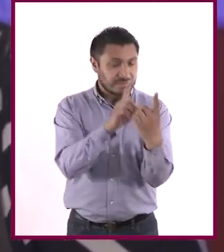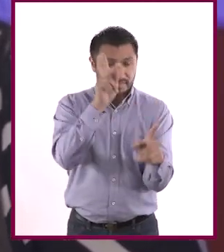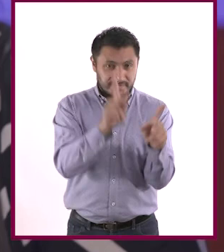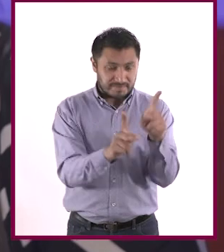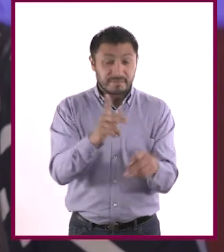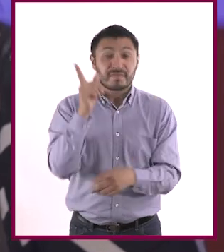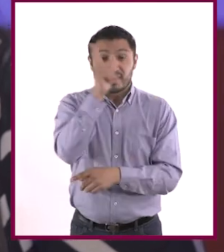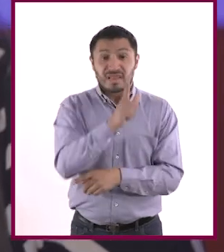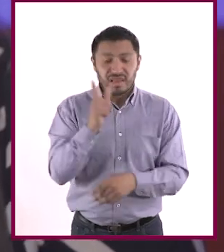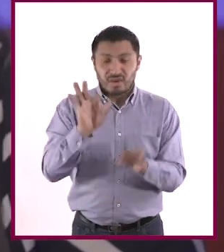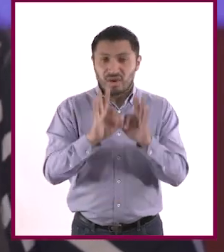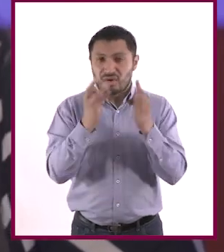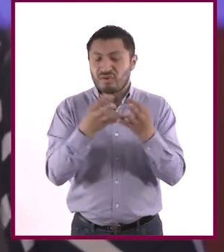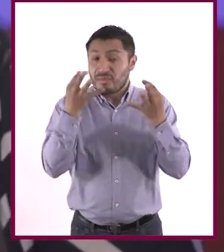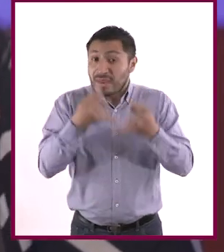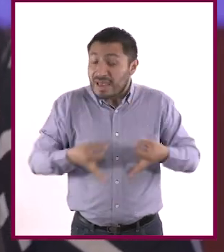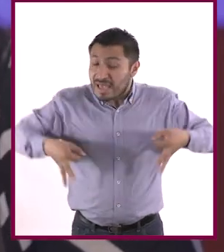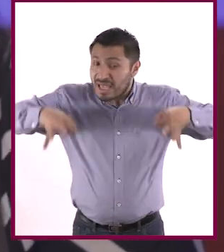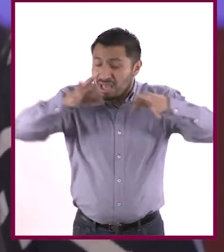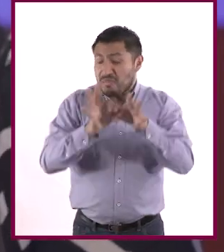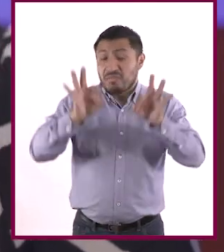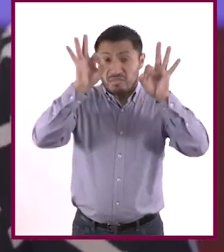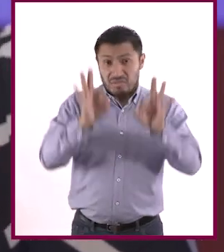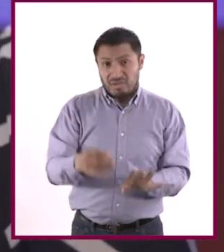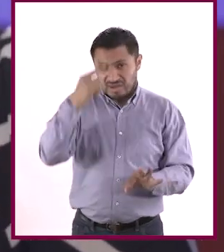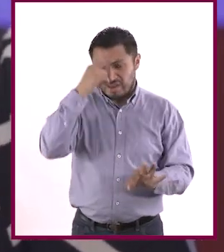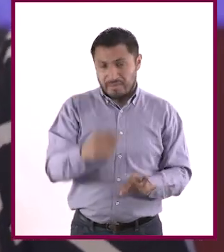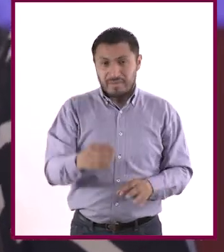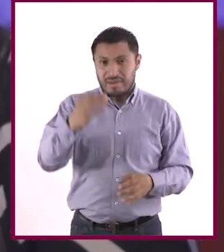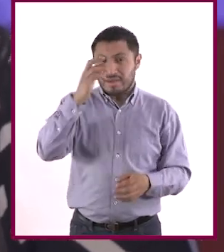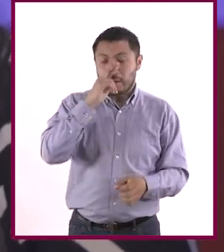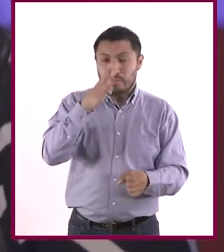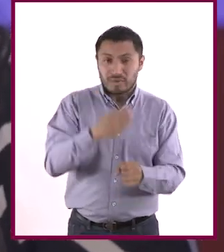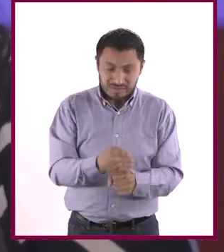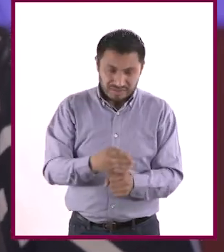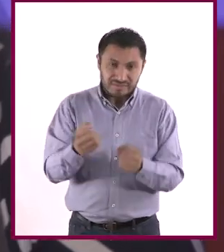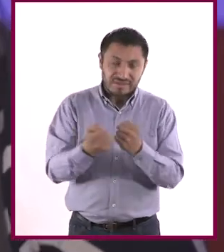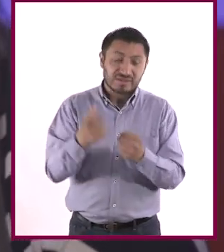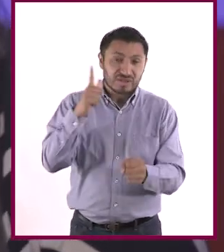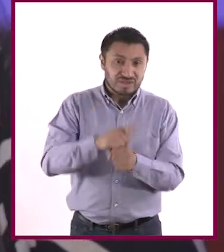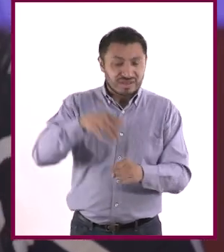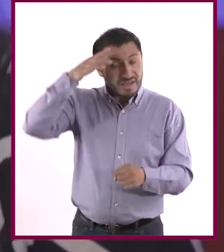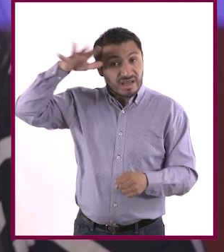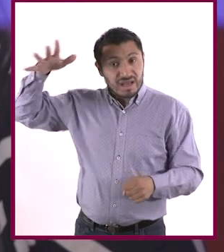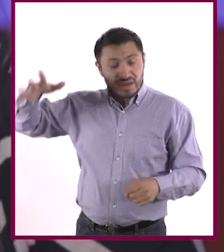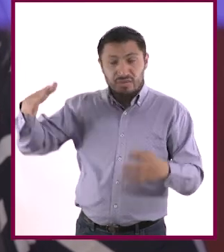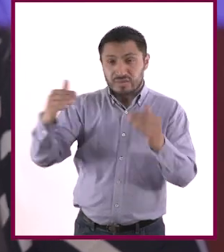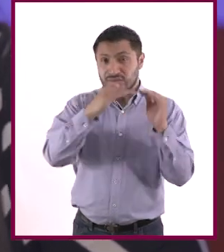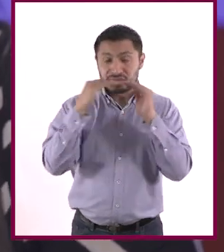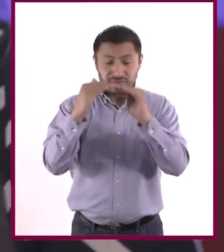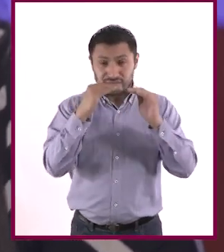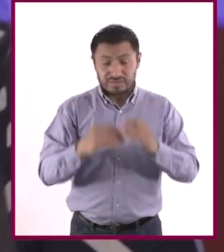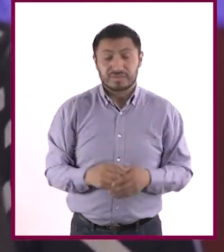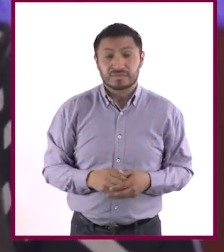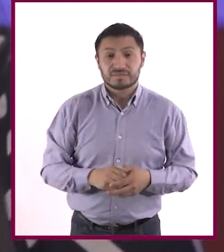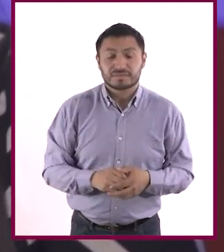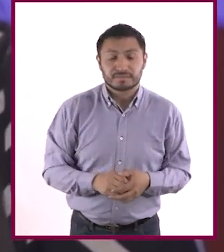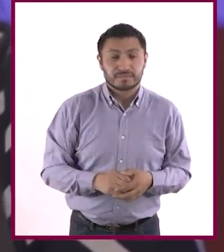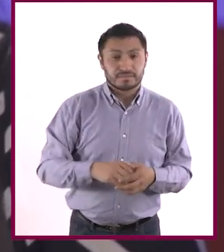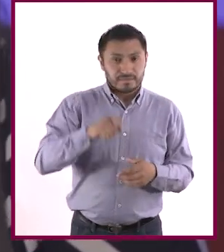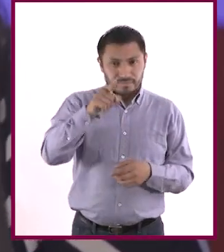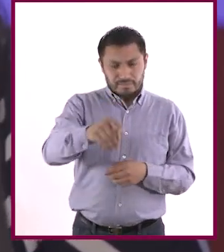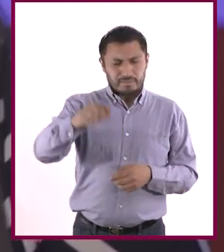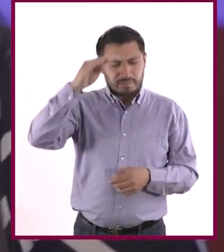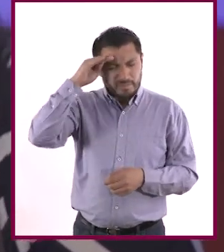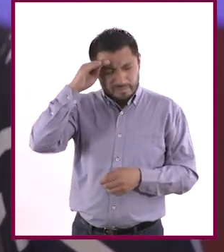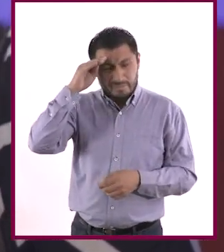El lenguaje es una manera extremadamente efectiva para tomar conciencia de las prácticas adultistas y para arrancarlas de raíz. Cuando comencemos a